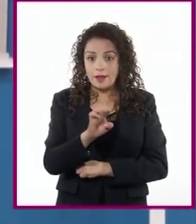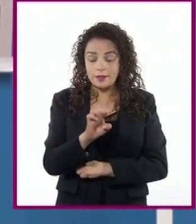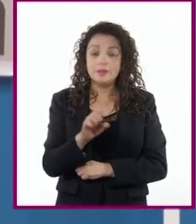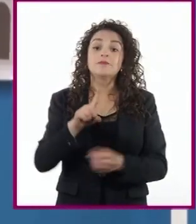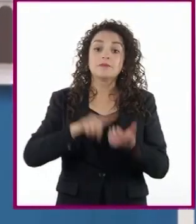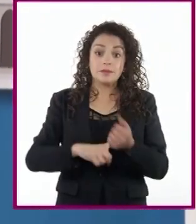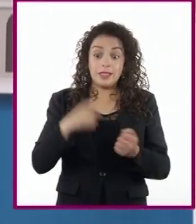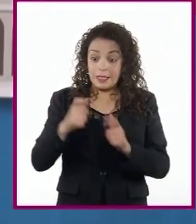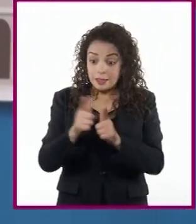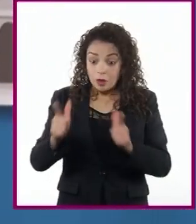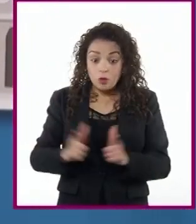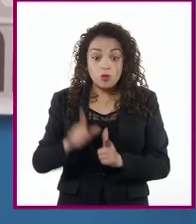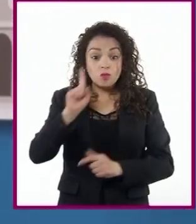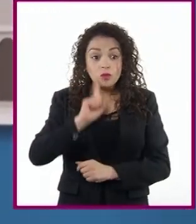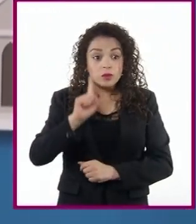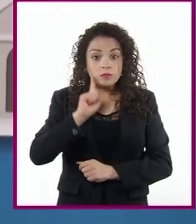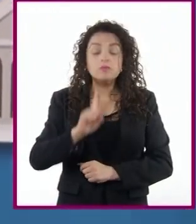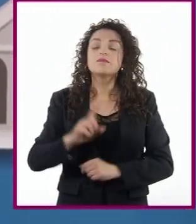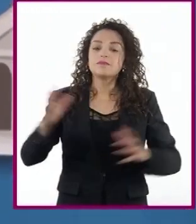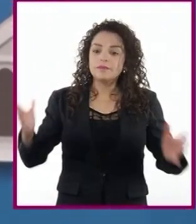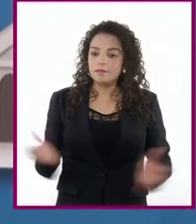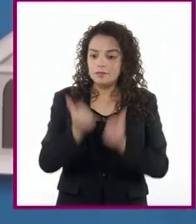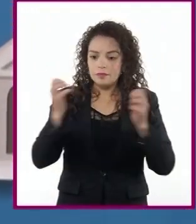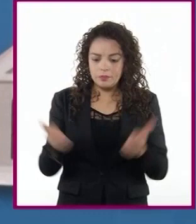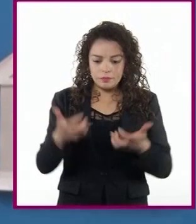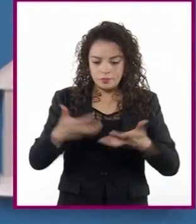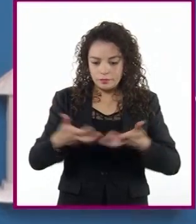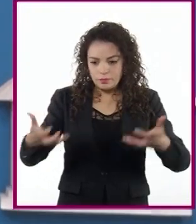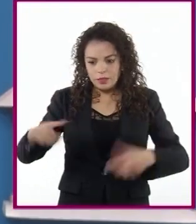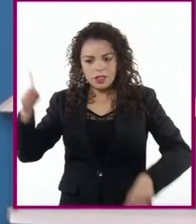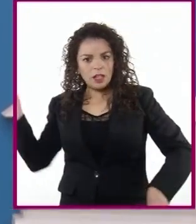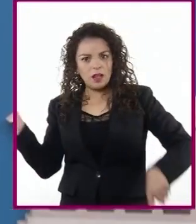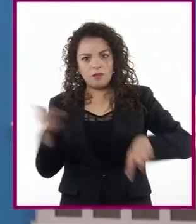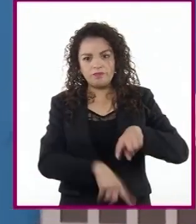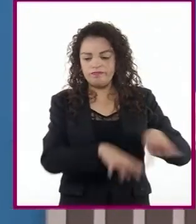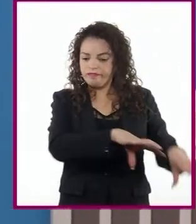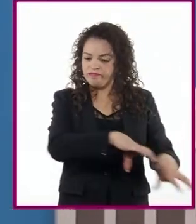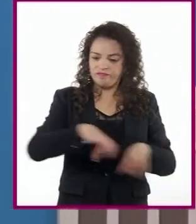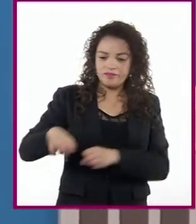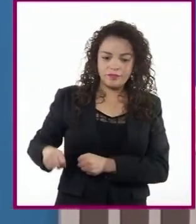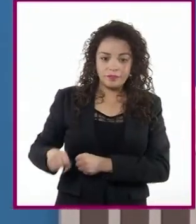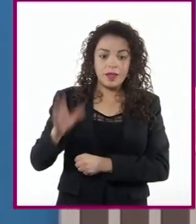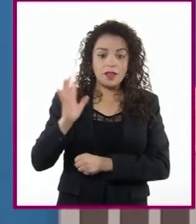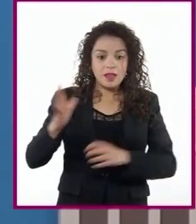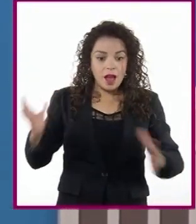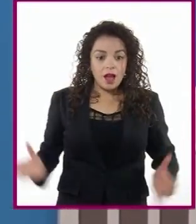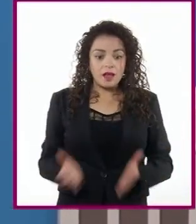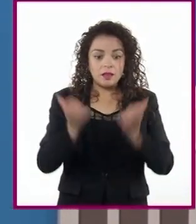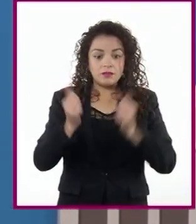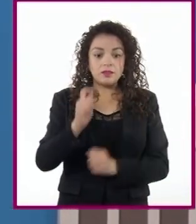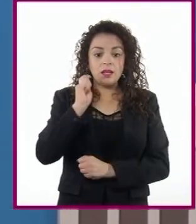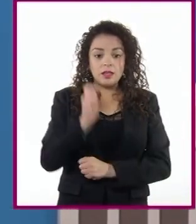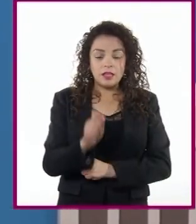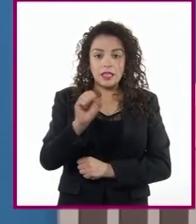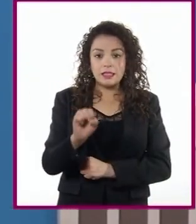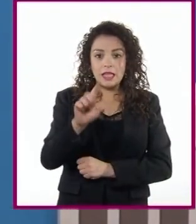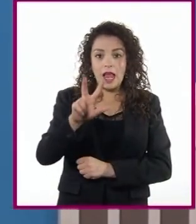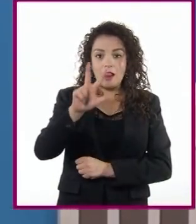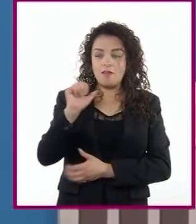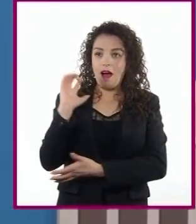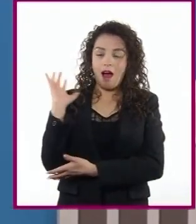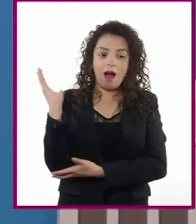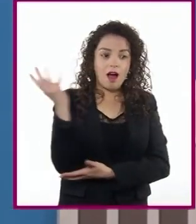de mujeres ha logrado recuperar tierras que les habían sido arrebatadas y han logrado rescatar gran parte de la selva donde